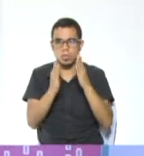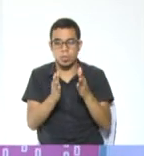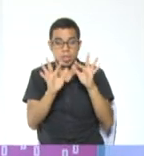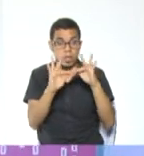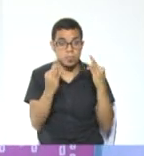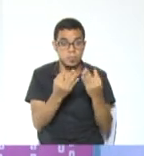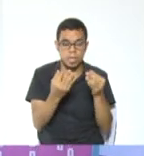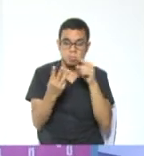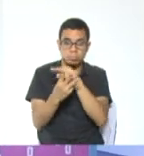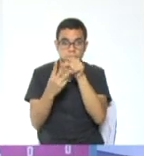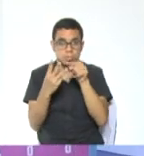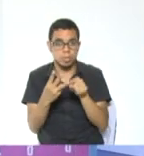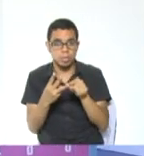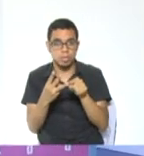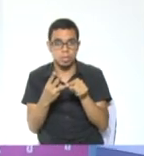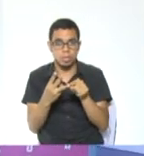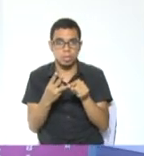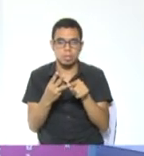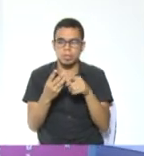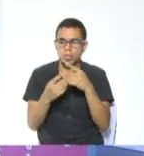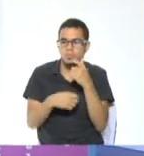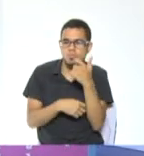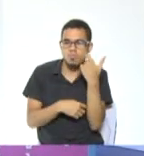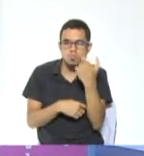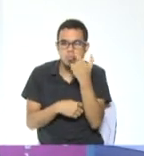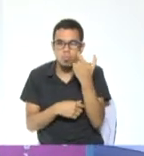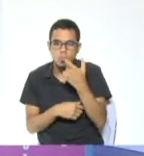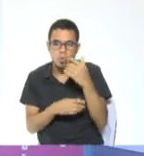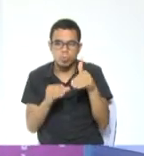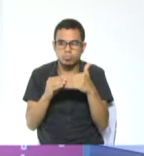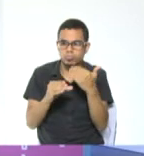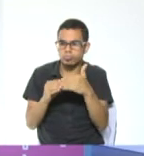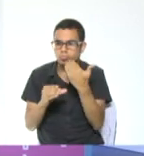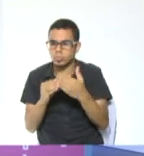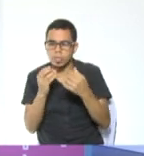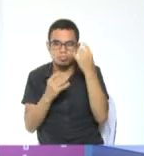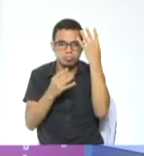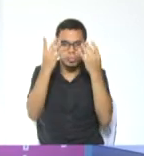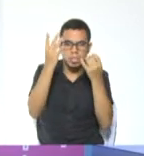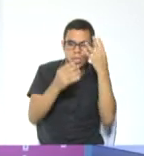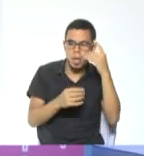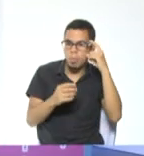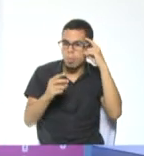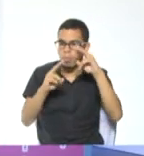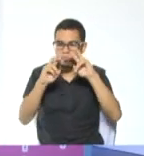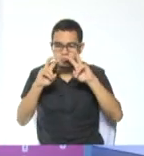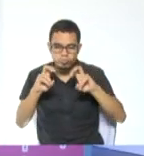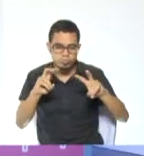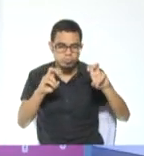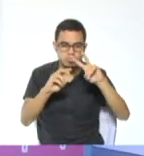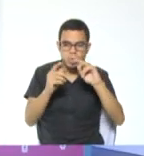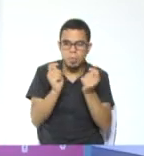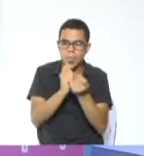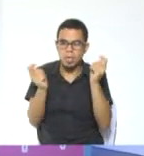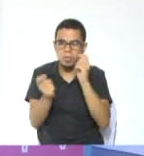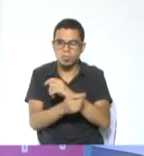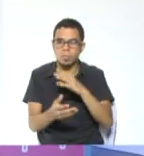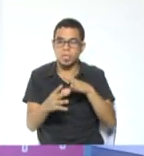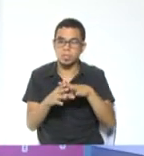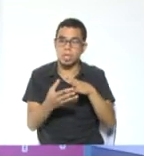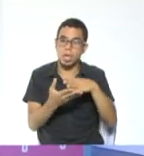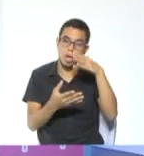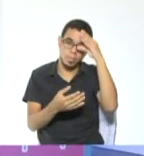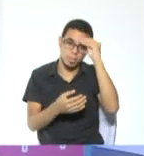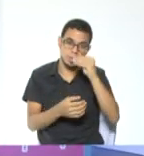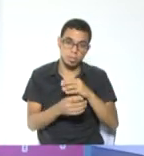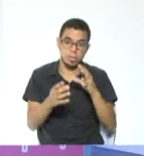familias en la búsqueda de estrategias didácticas desde el ámbito tecnológico que nos permitan continuar profundizando en la transformación pedagógica. La educación